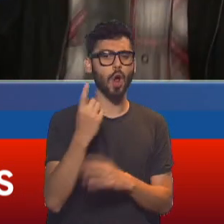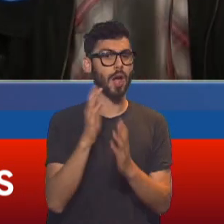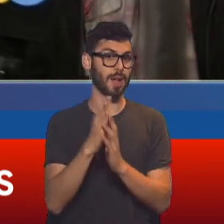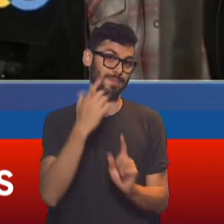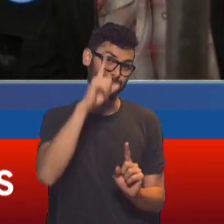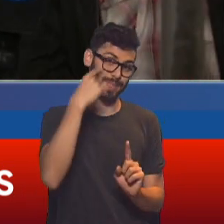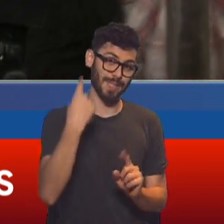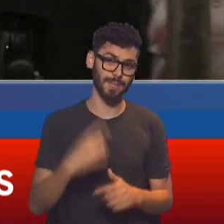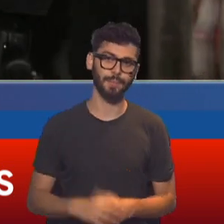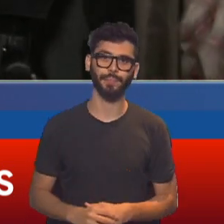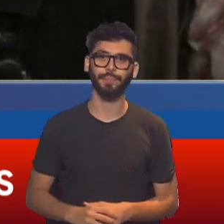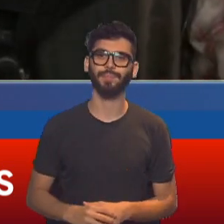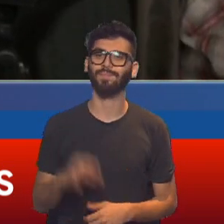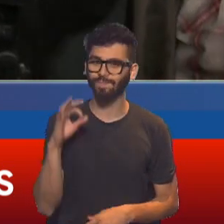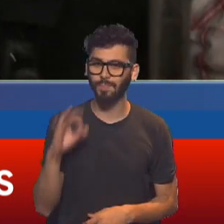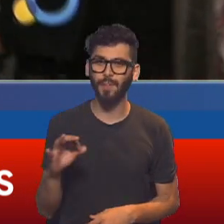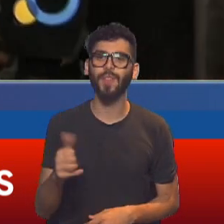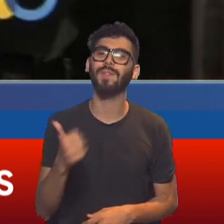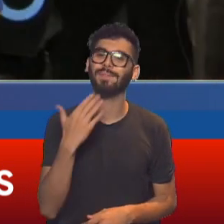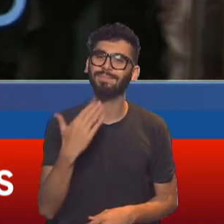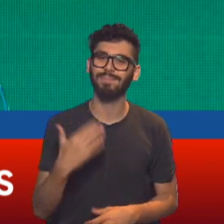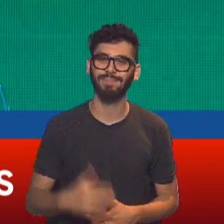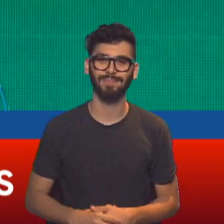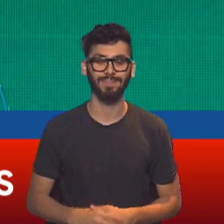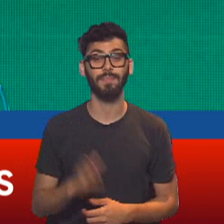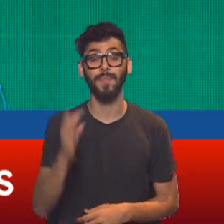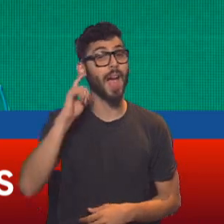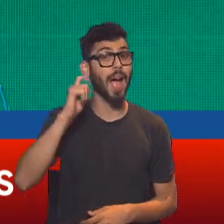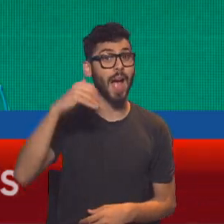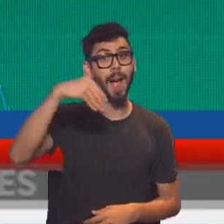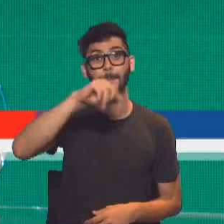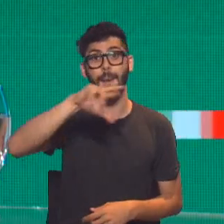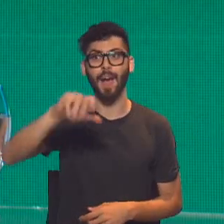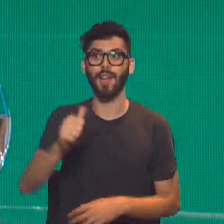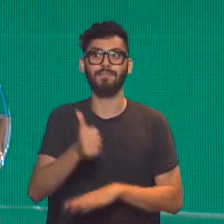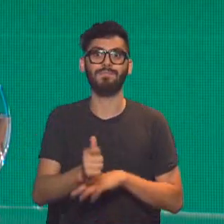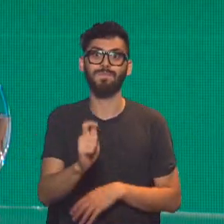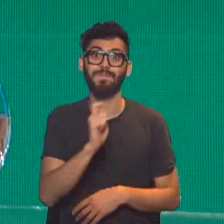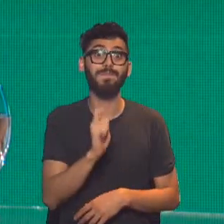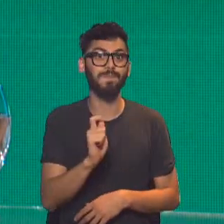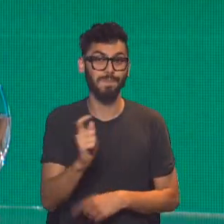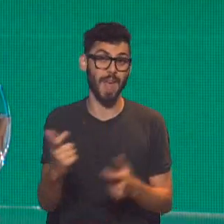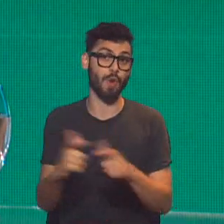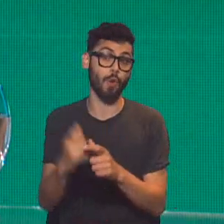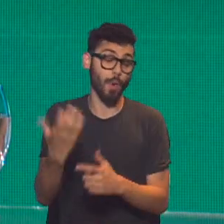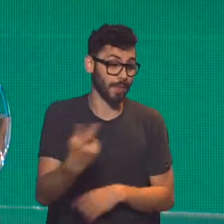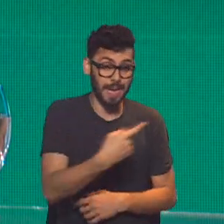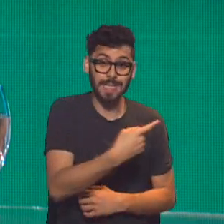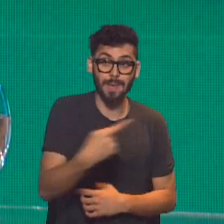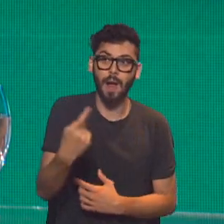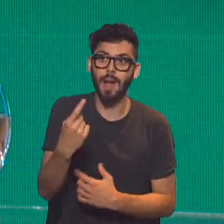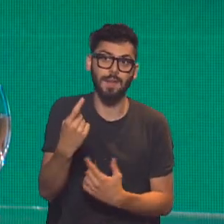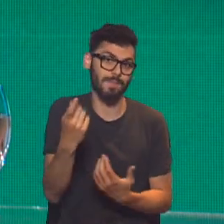Alberto Fernández. Perfecto, Gabriel, muchas gracias. Gabriel Gamarra, allí en el lugar trabajando en esta reunión. Bueno, durante la semana hemos seguido las